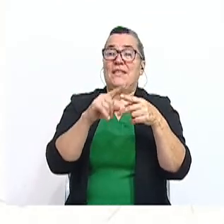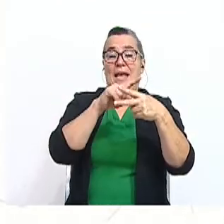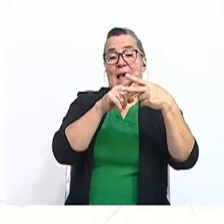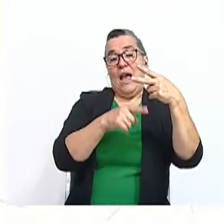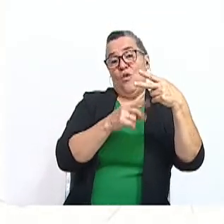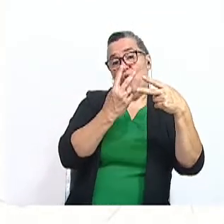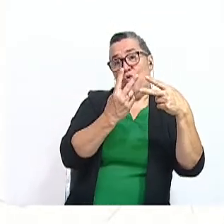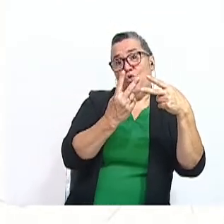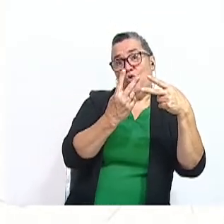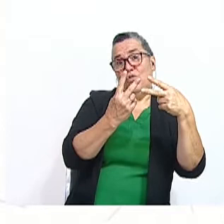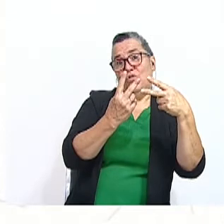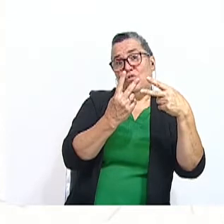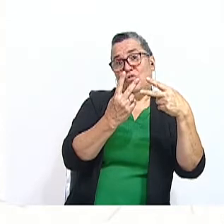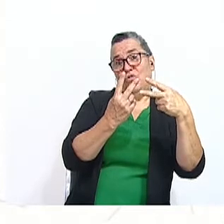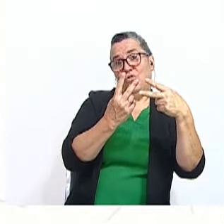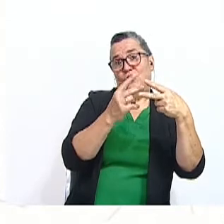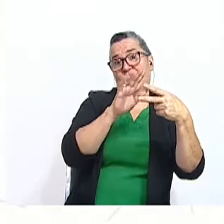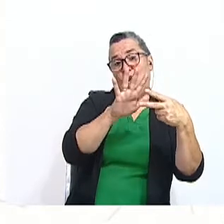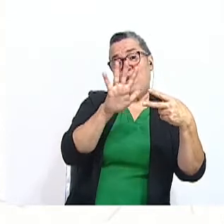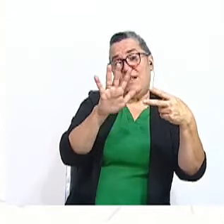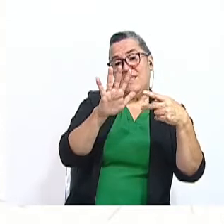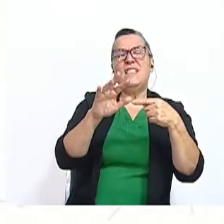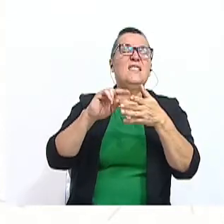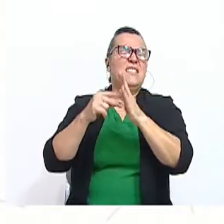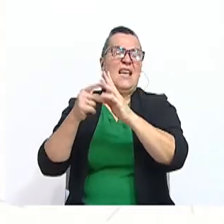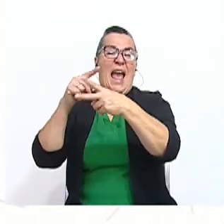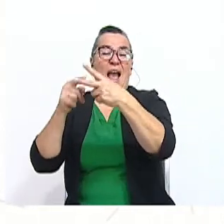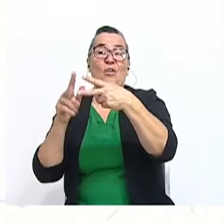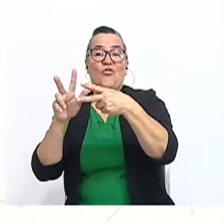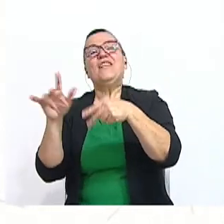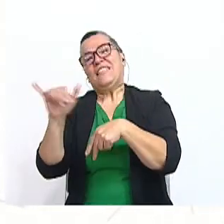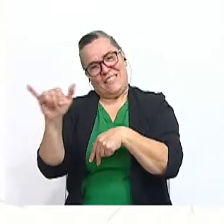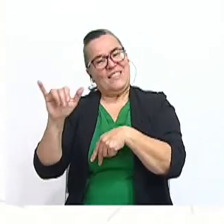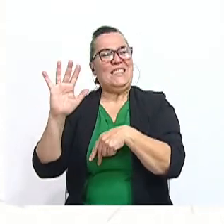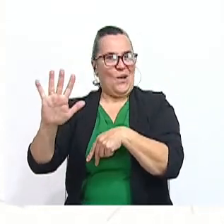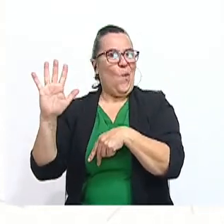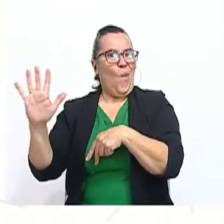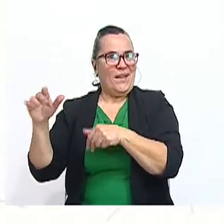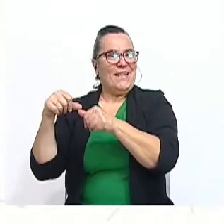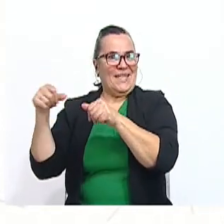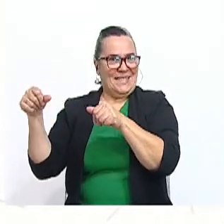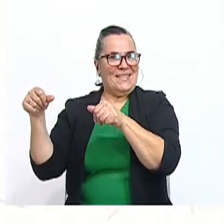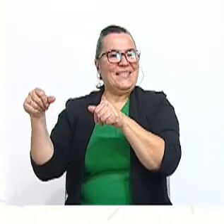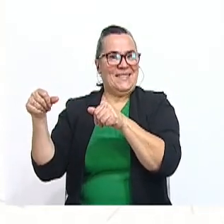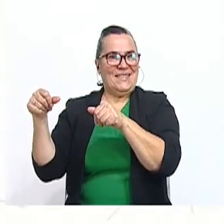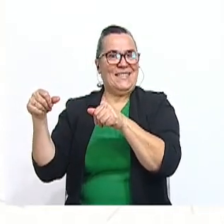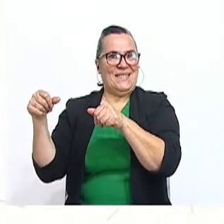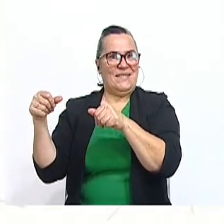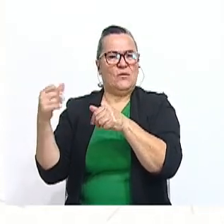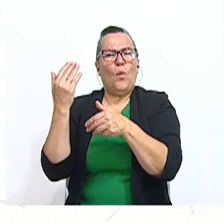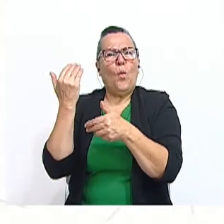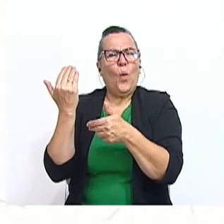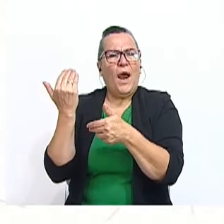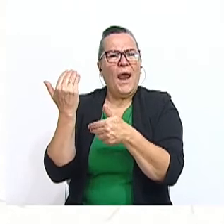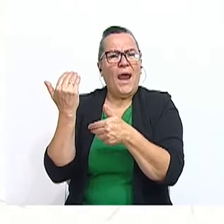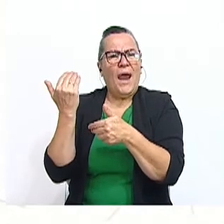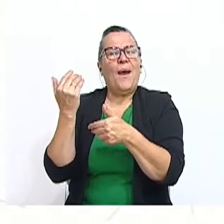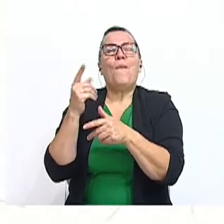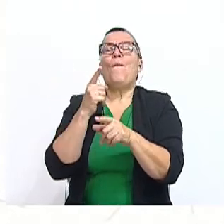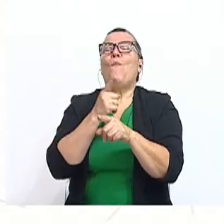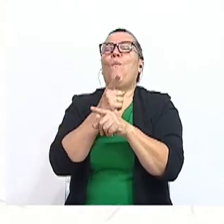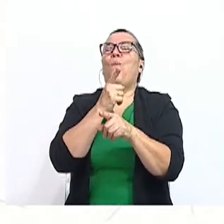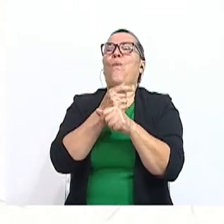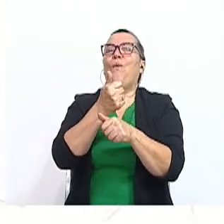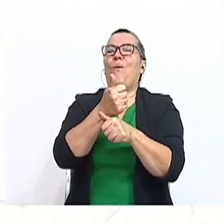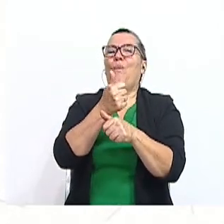2 mide 55, quiere decir que el ángulo 3 también mide 55. ¿Y por qué? Muy